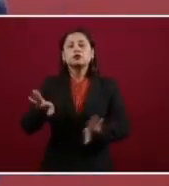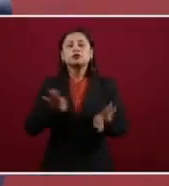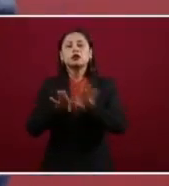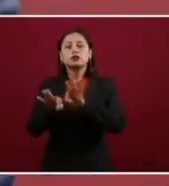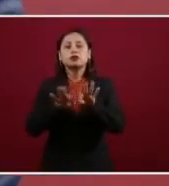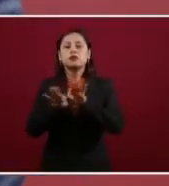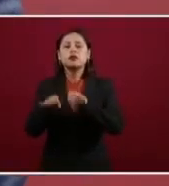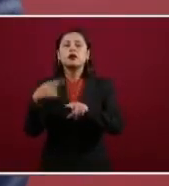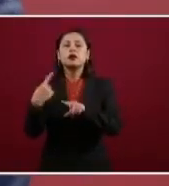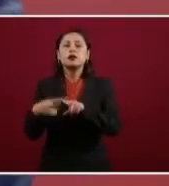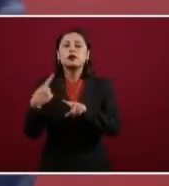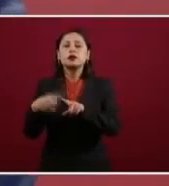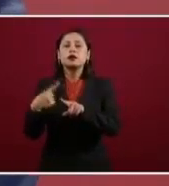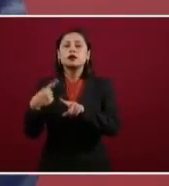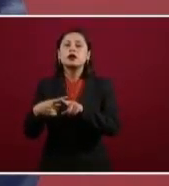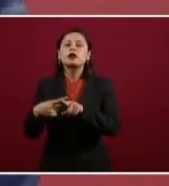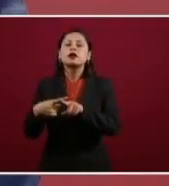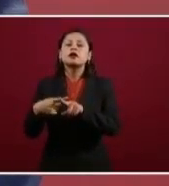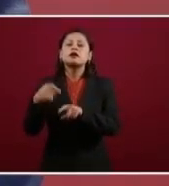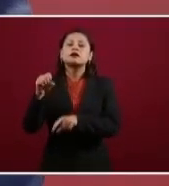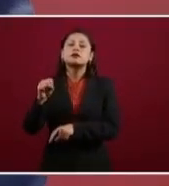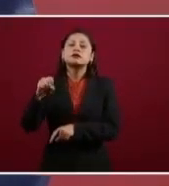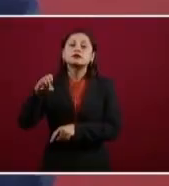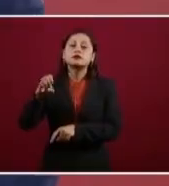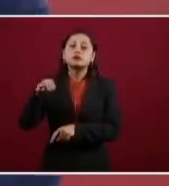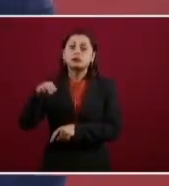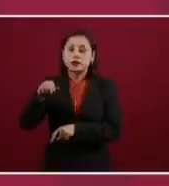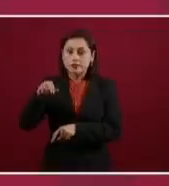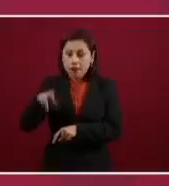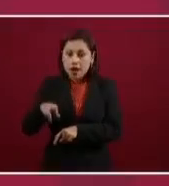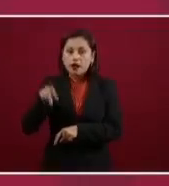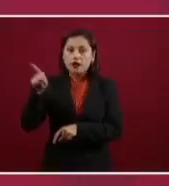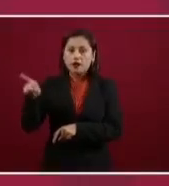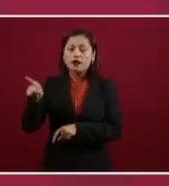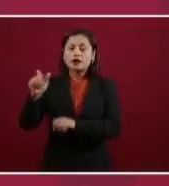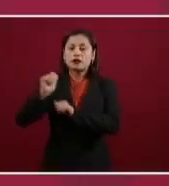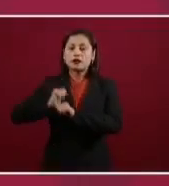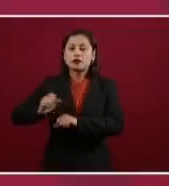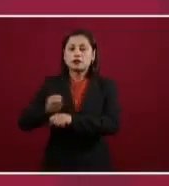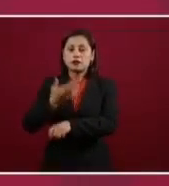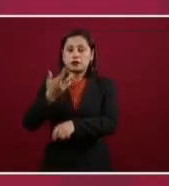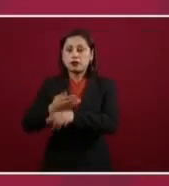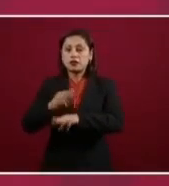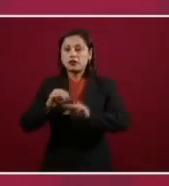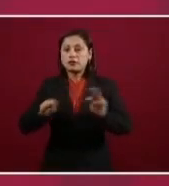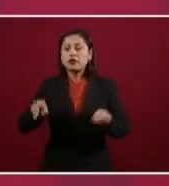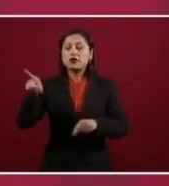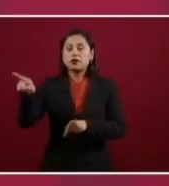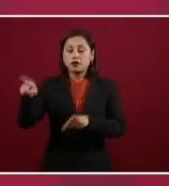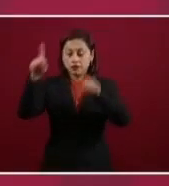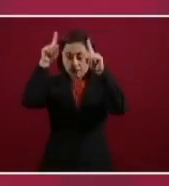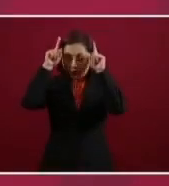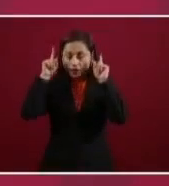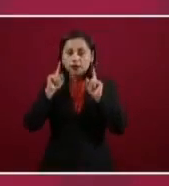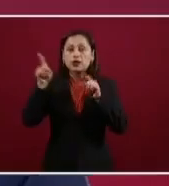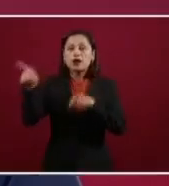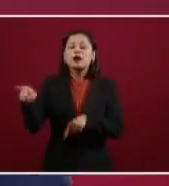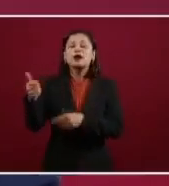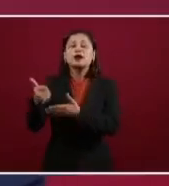secretaría de marina el almirante ojeda es un extraordinario